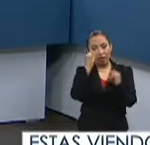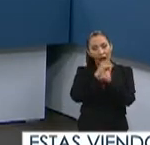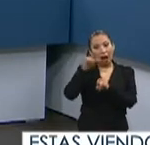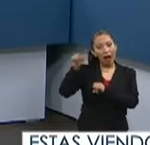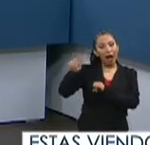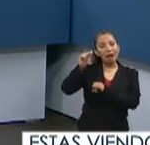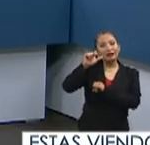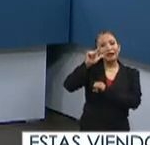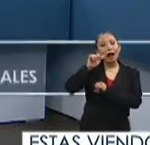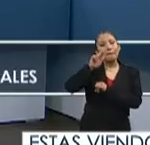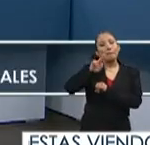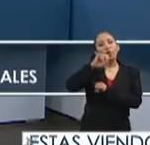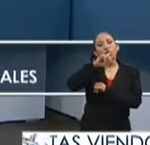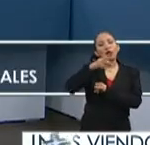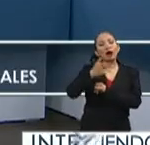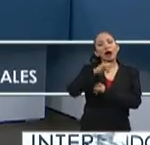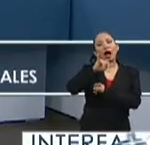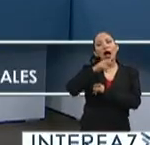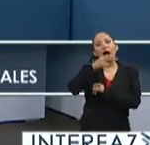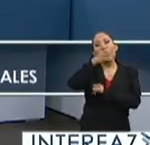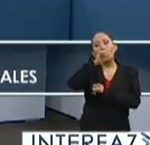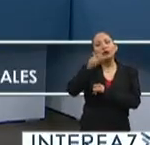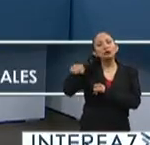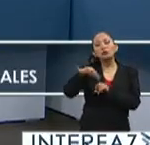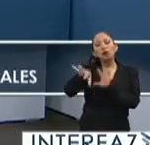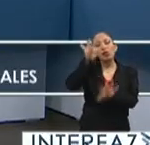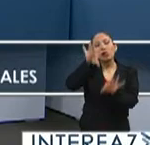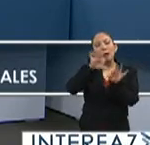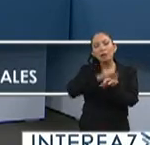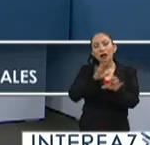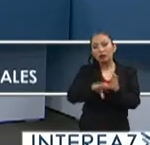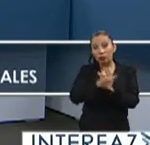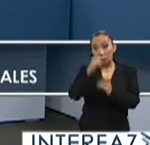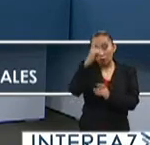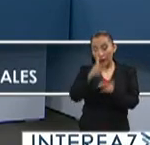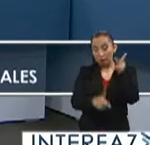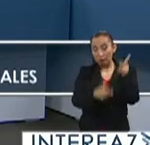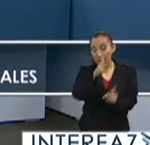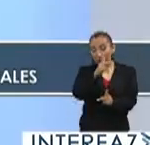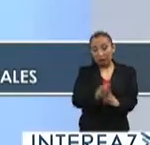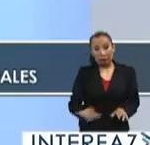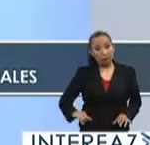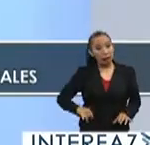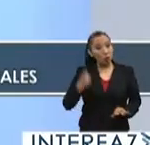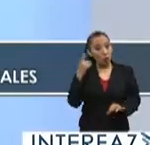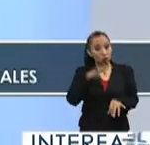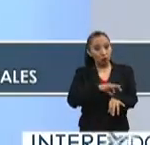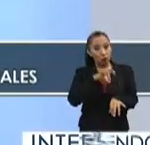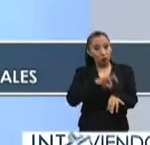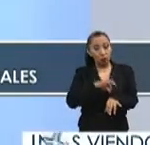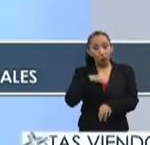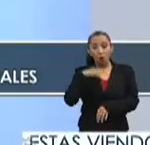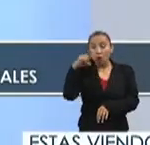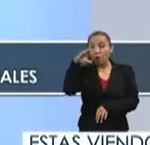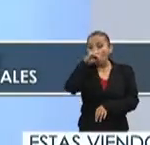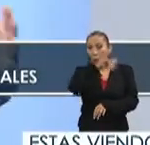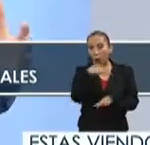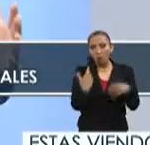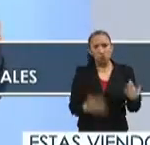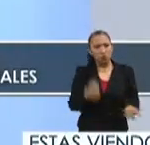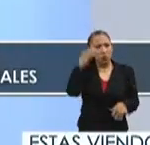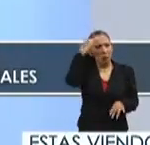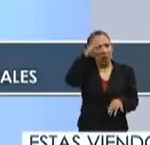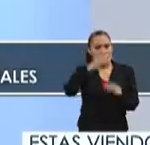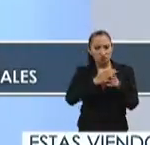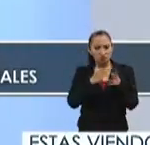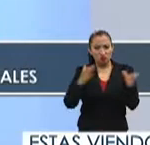ahí en Tlalpujahua. ¿Qué sería lo que más destacarías tú? Pues hubo una plática muy interesante con un doctor de Cuba que tiene una